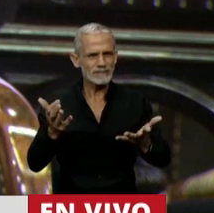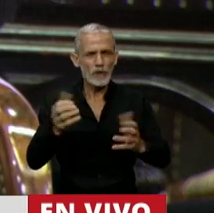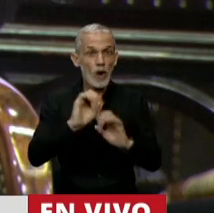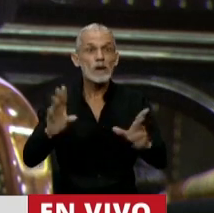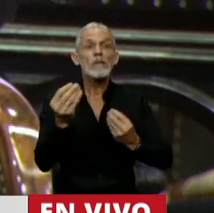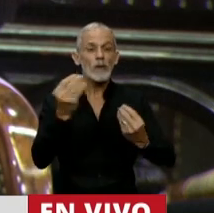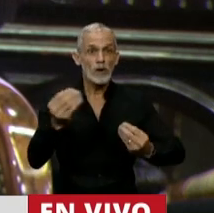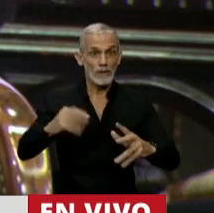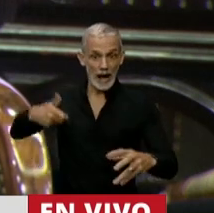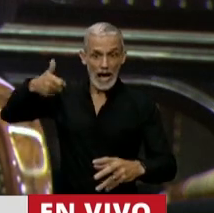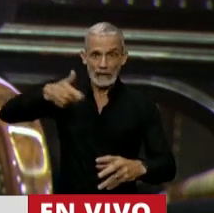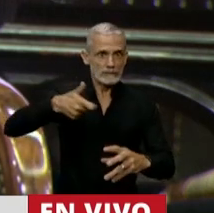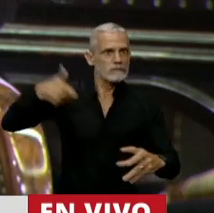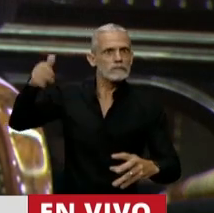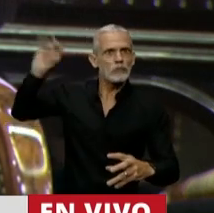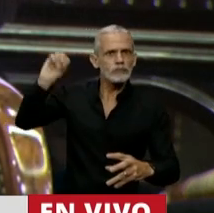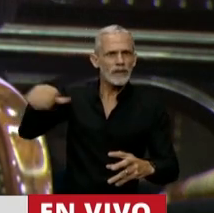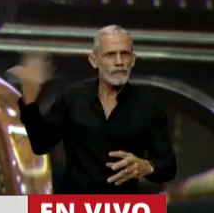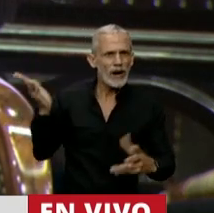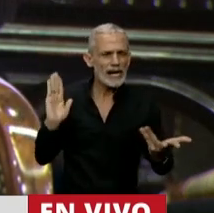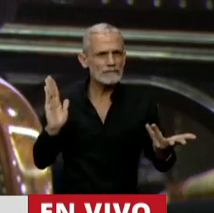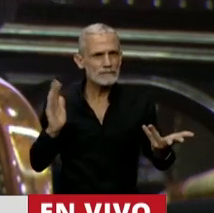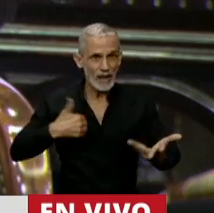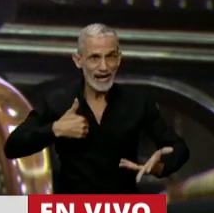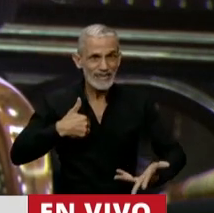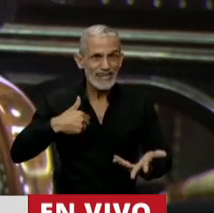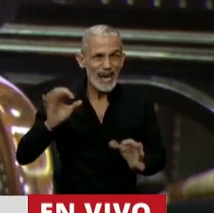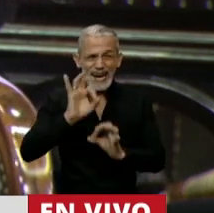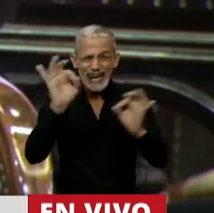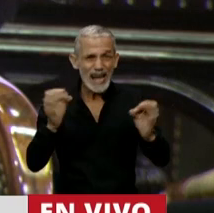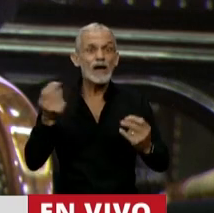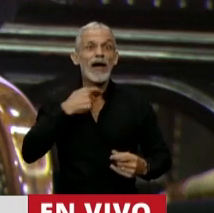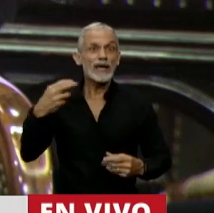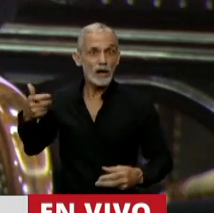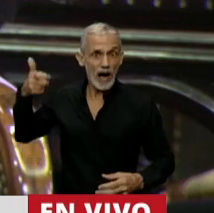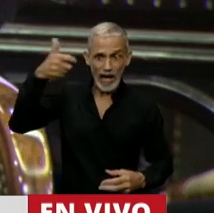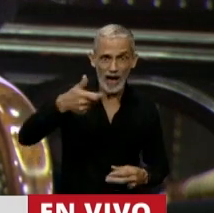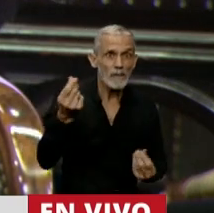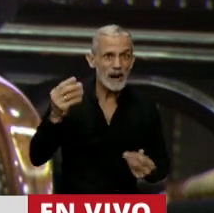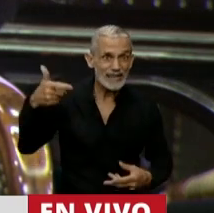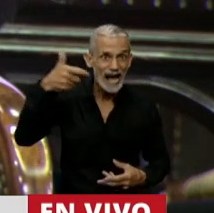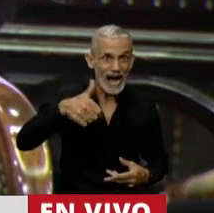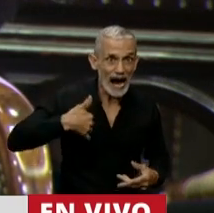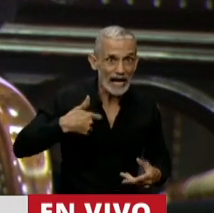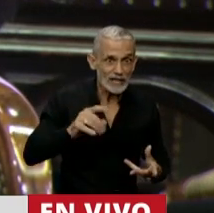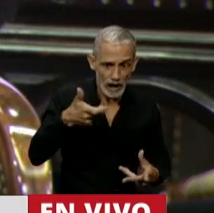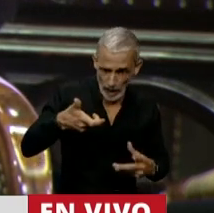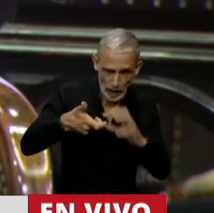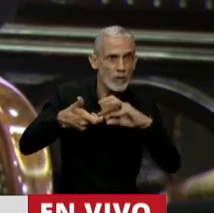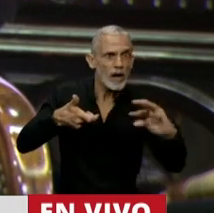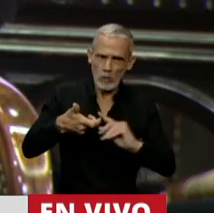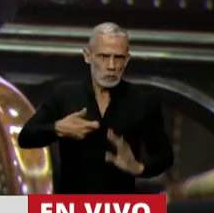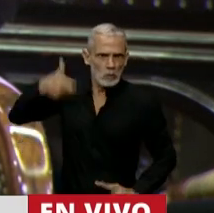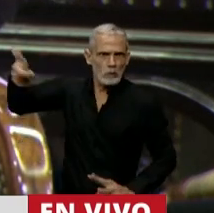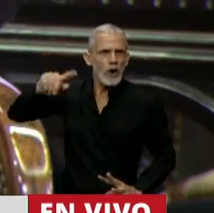todo atisbo de inversión en la Argentina. Nadie más va a querer traer su capital a la Argentina para quedar a tiro